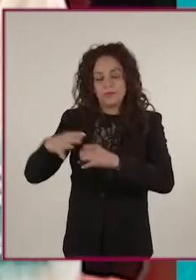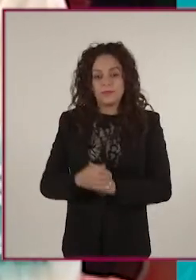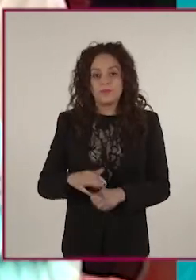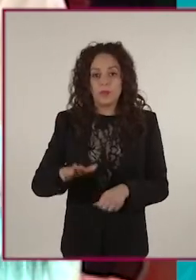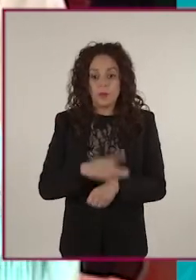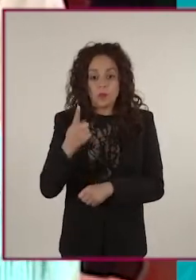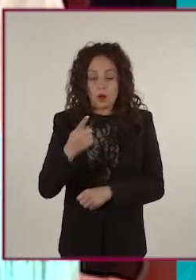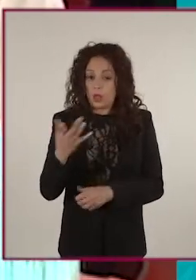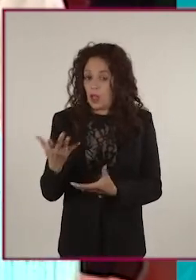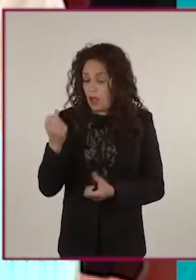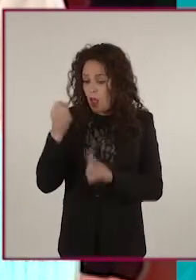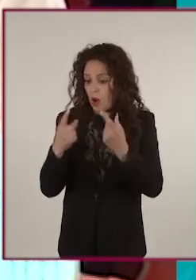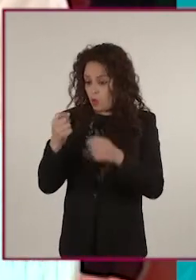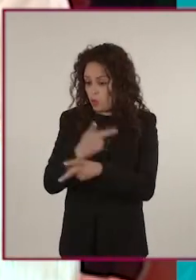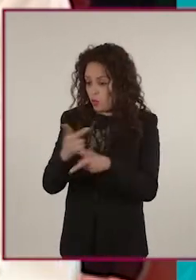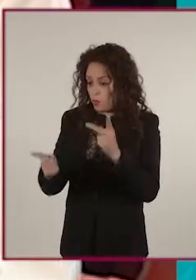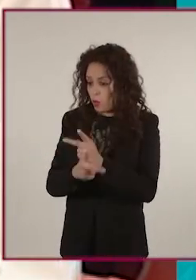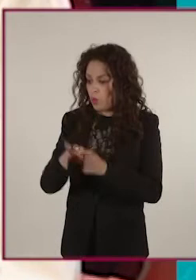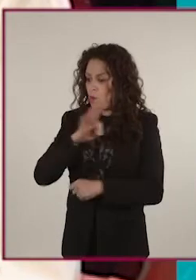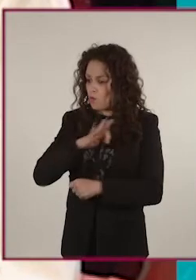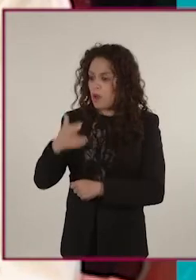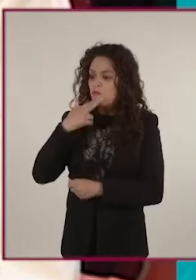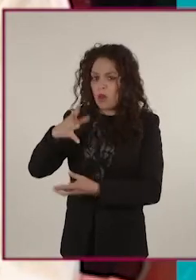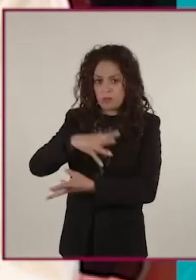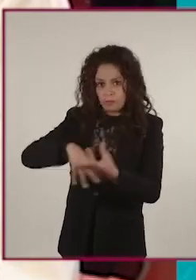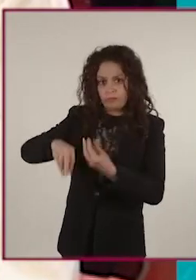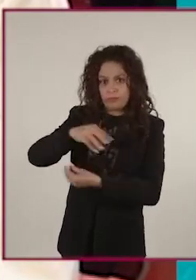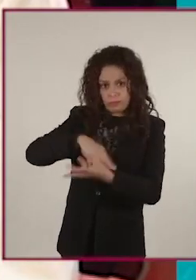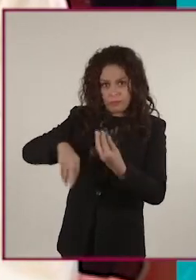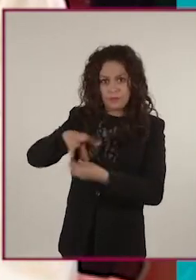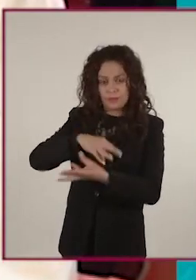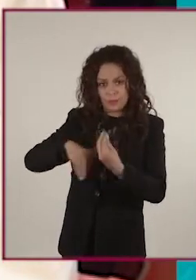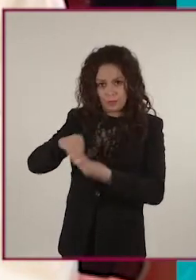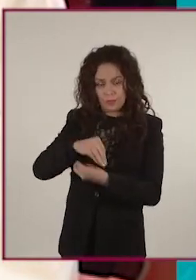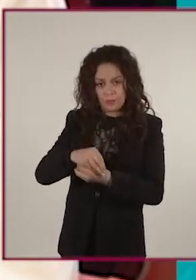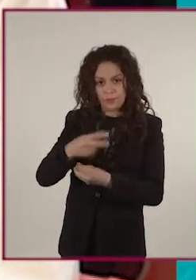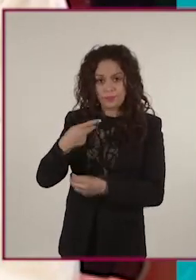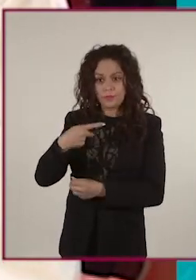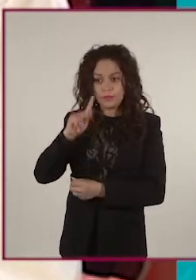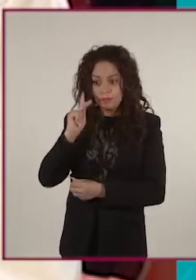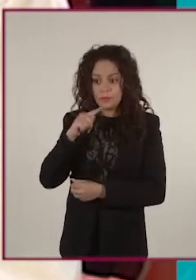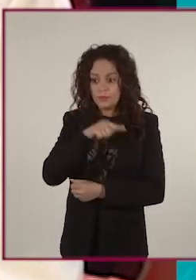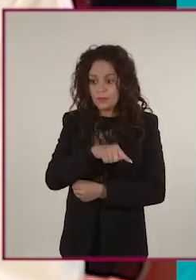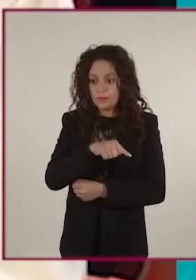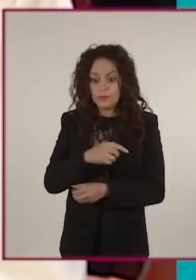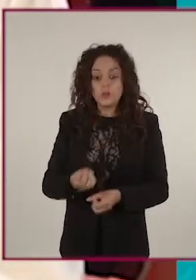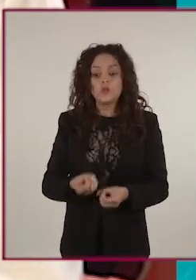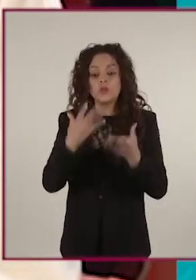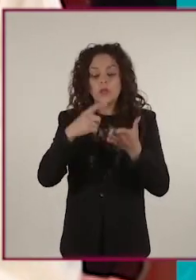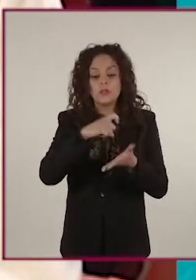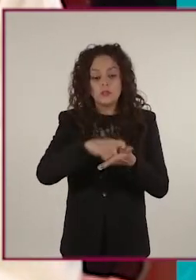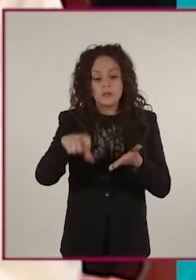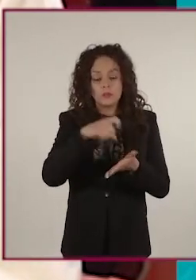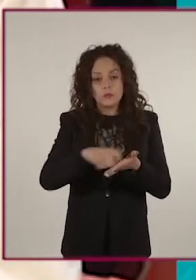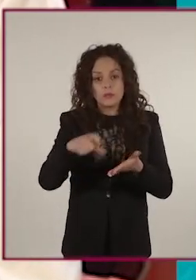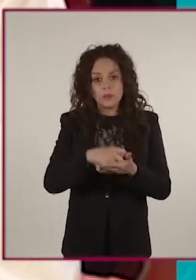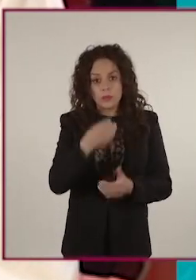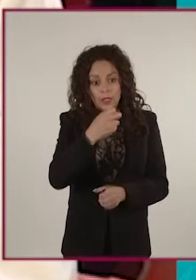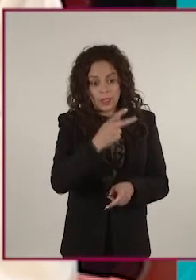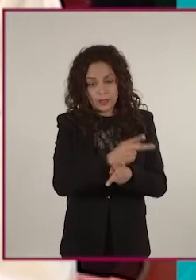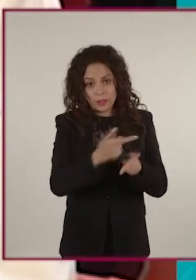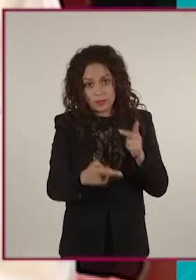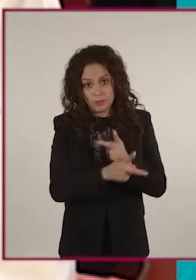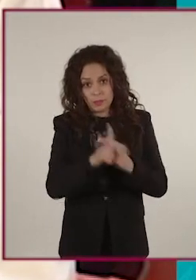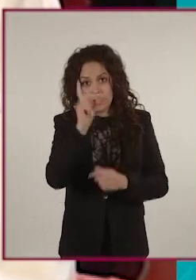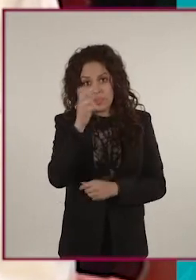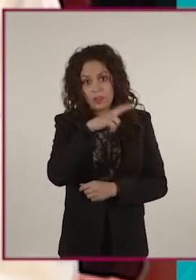productos plásticos se pueden reciclar, en la medida en que consumamos aquellos productos que nosotros veamos que impactan